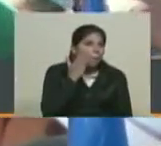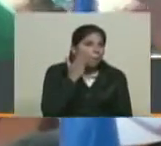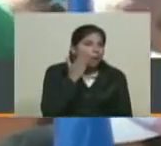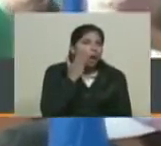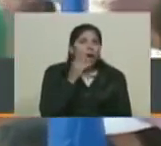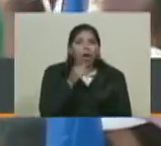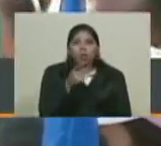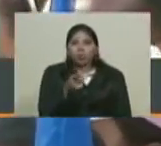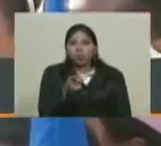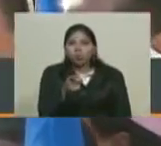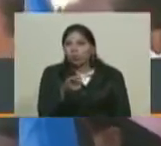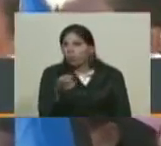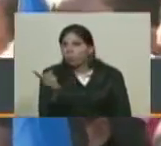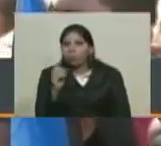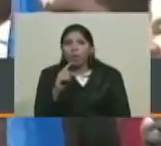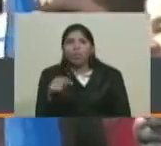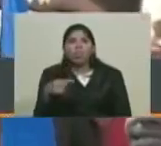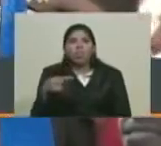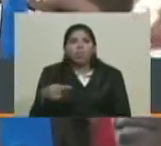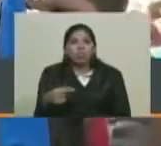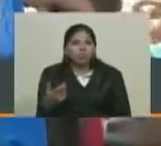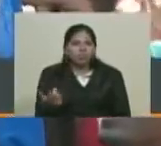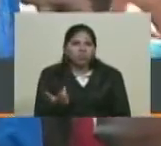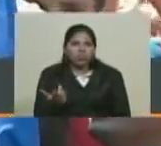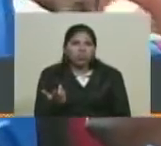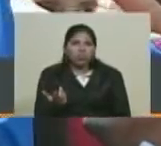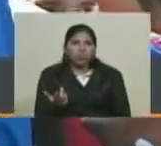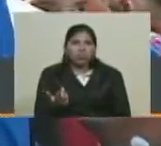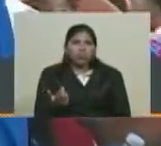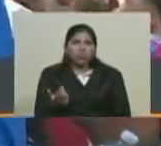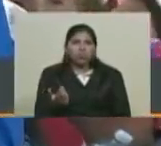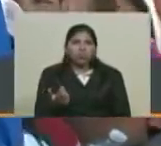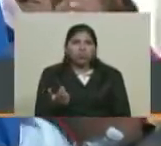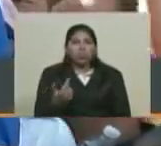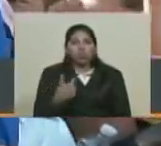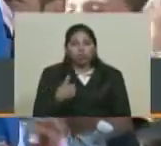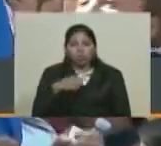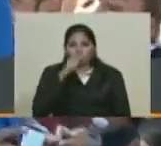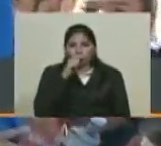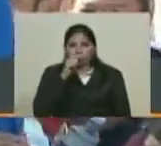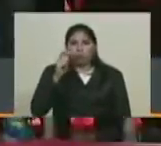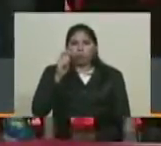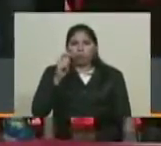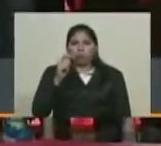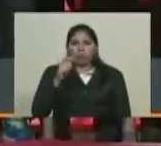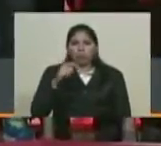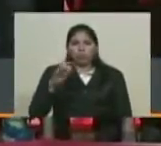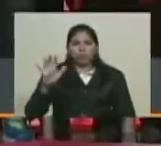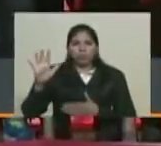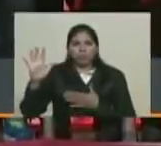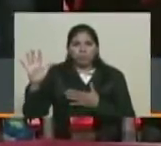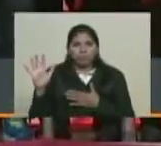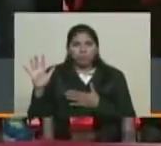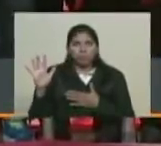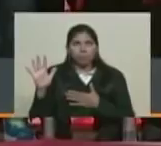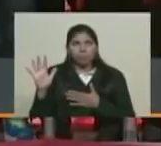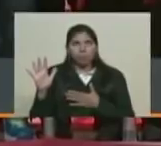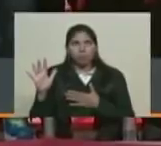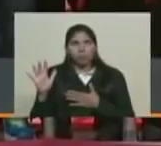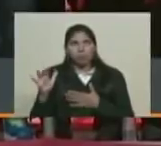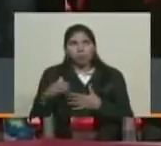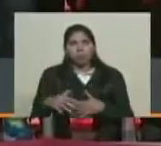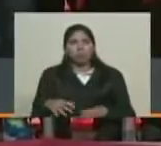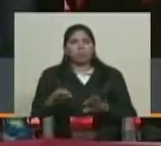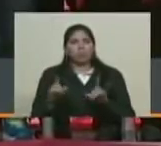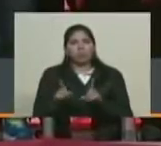Ustedes saben, un día después, he jurado ante ustedes, voy a iniciar una gran